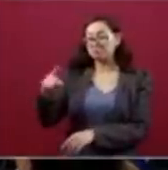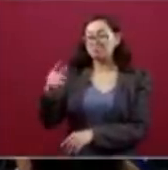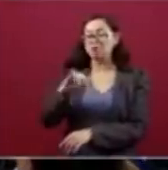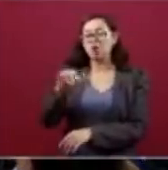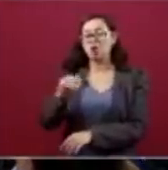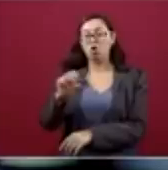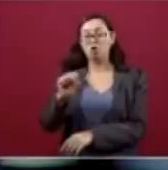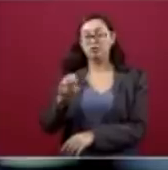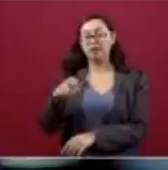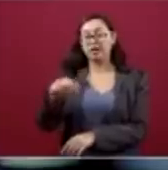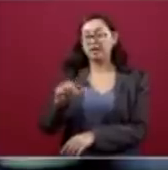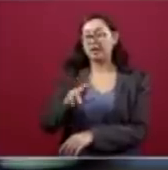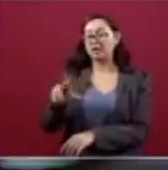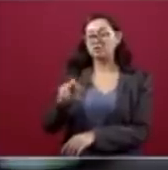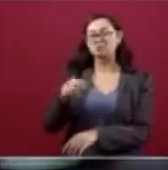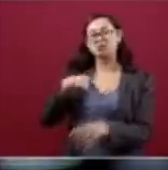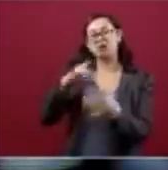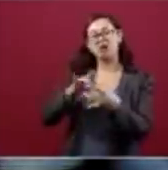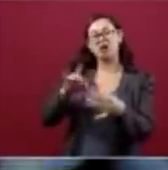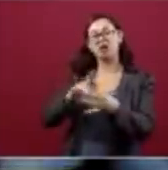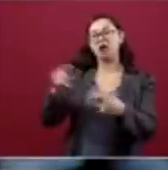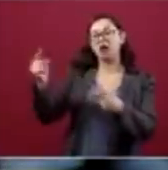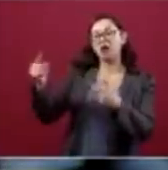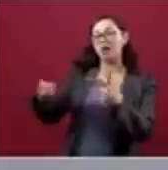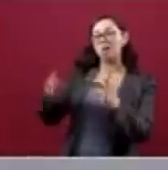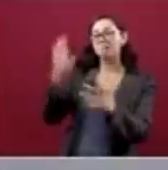José Narro. ¿Qué responde a esto?